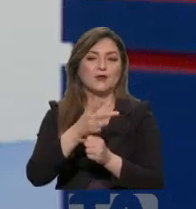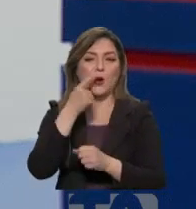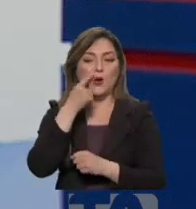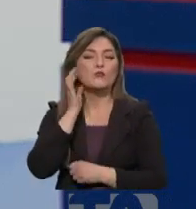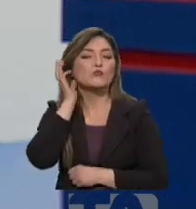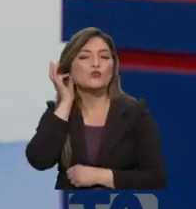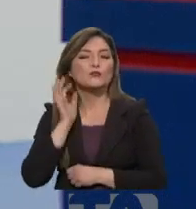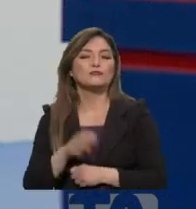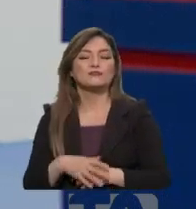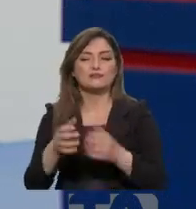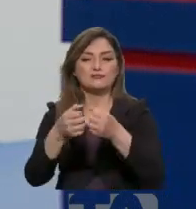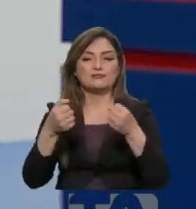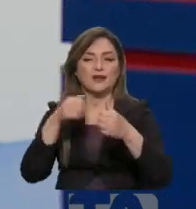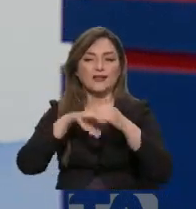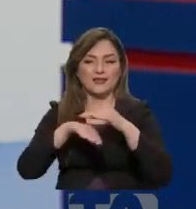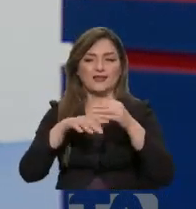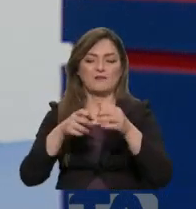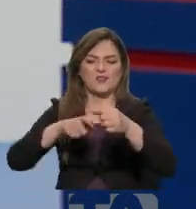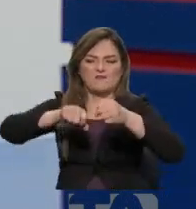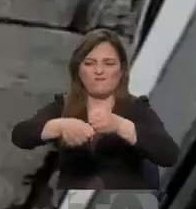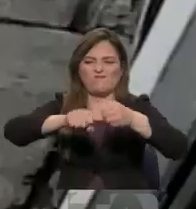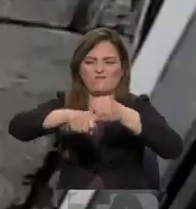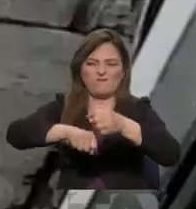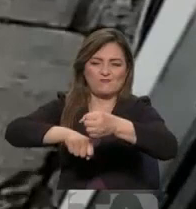pareja forzó la puerta de entrada.